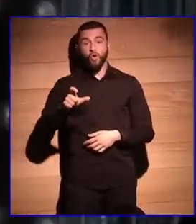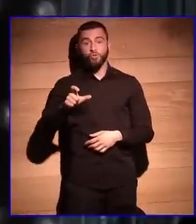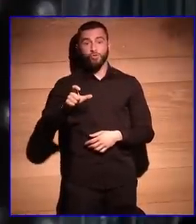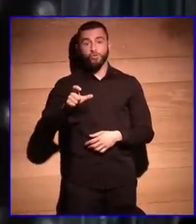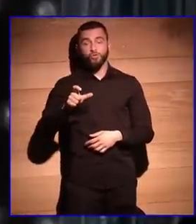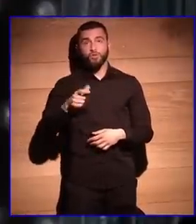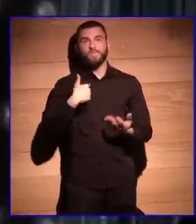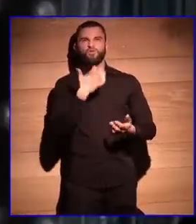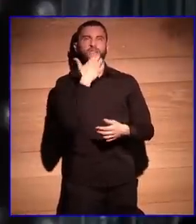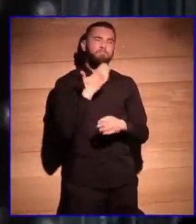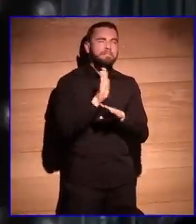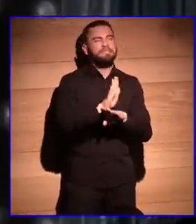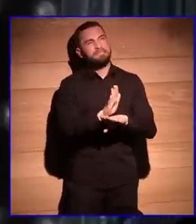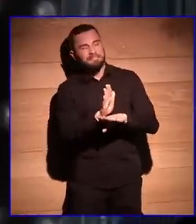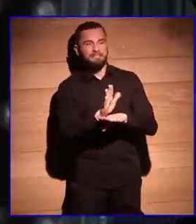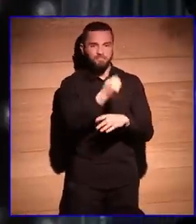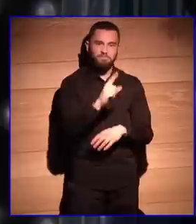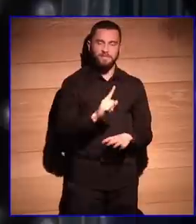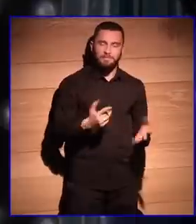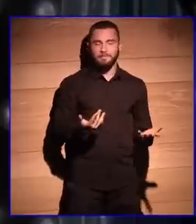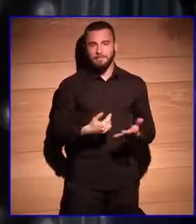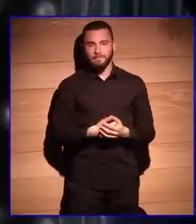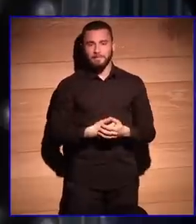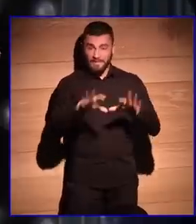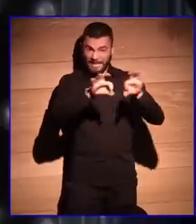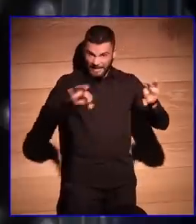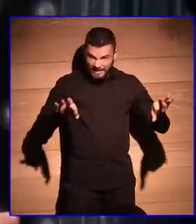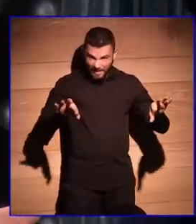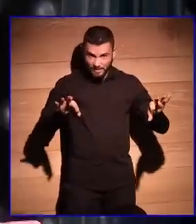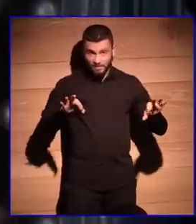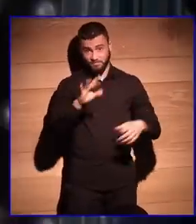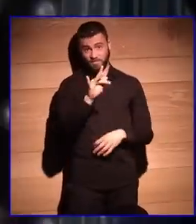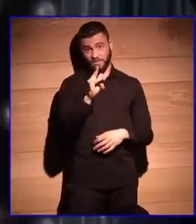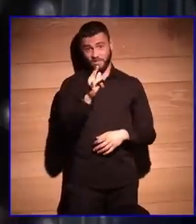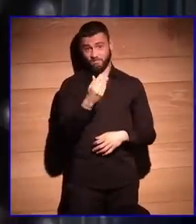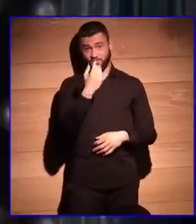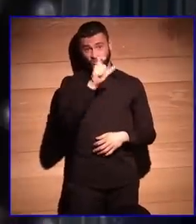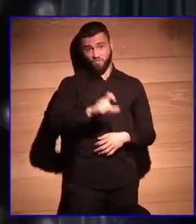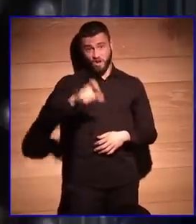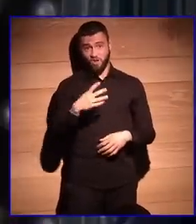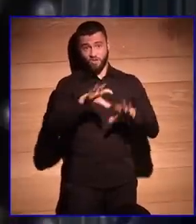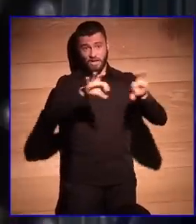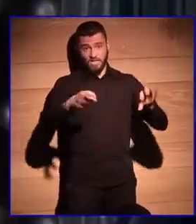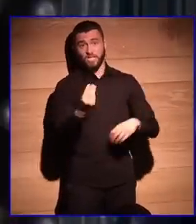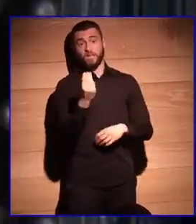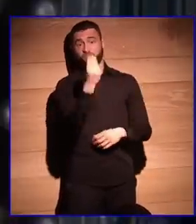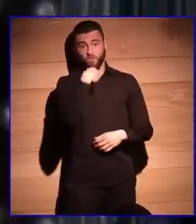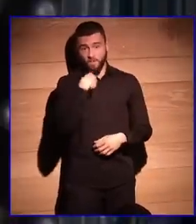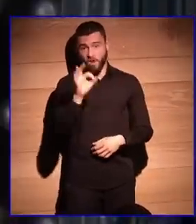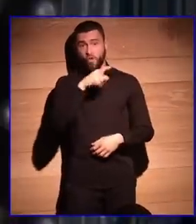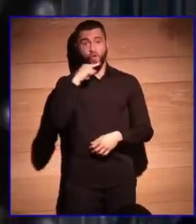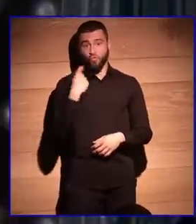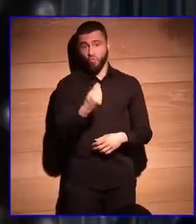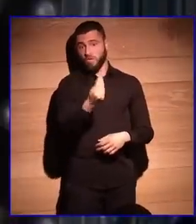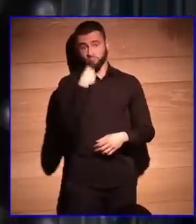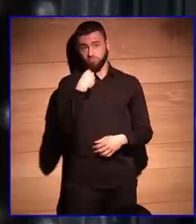es que también he puesto un ejemplo tampoco no muy excelso. ¿Esos salchichas? Sí, la que se van a comer las salchichas, que se van a comer los bollitos, que se van a comer la